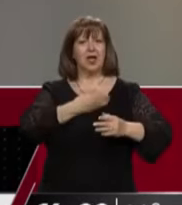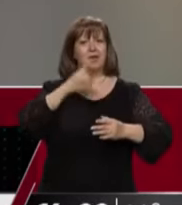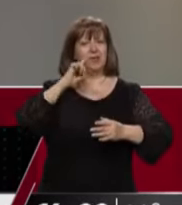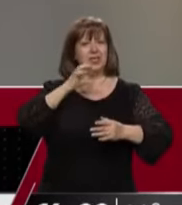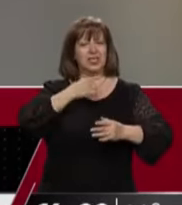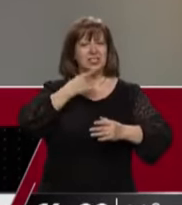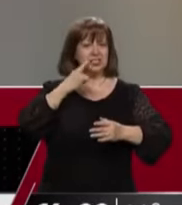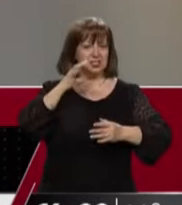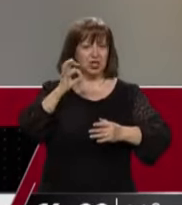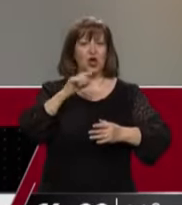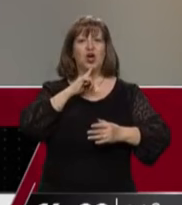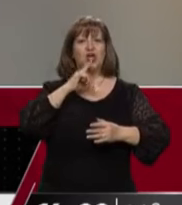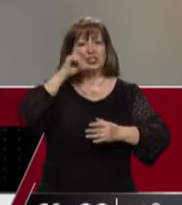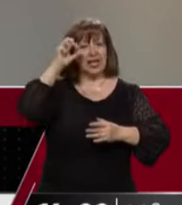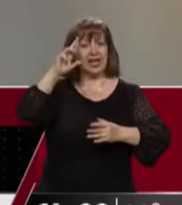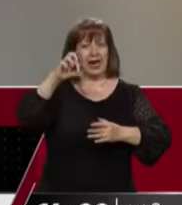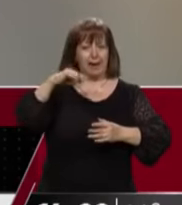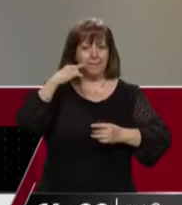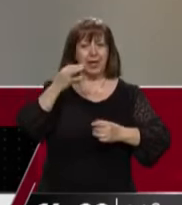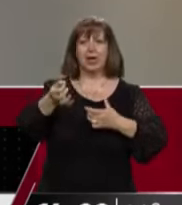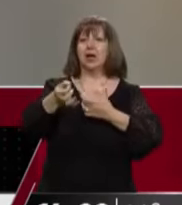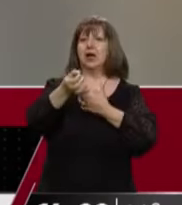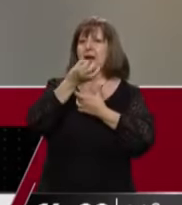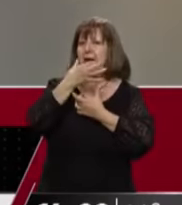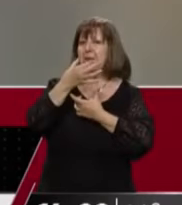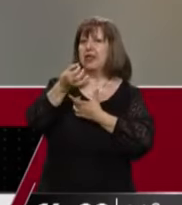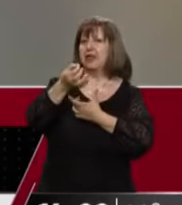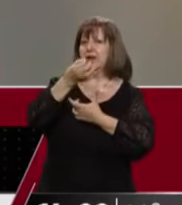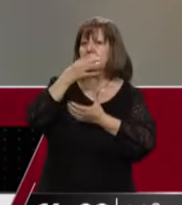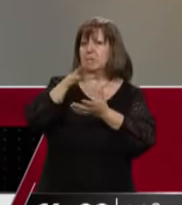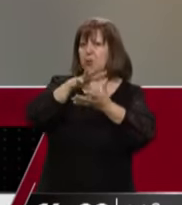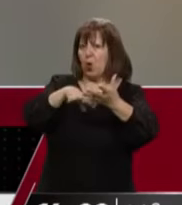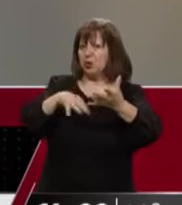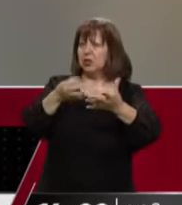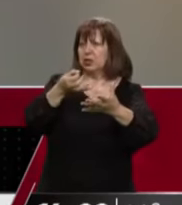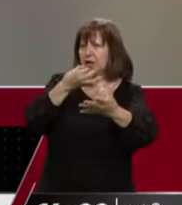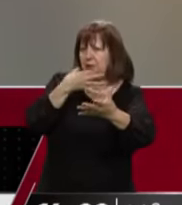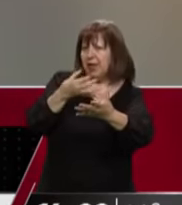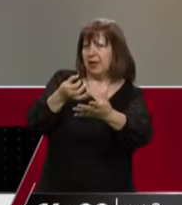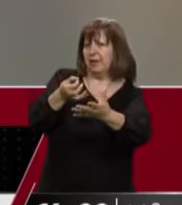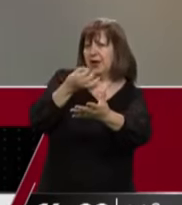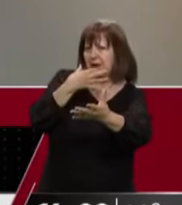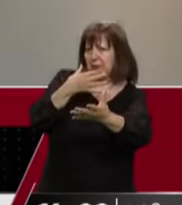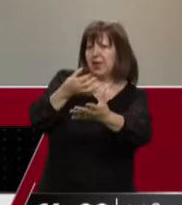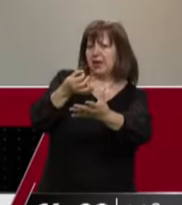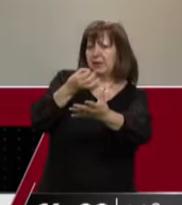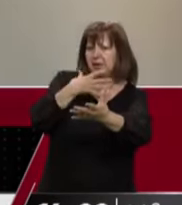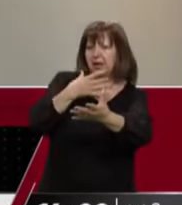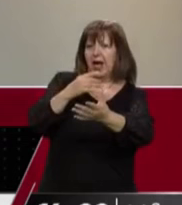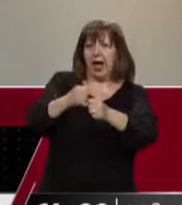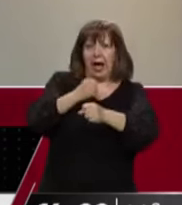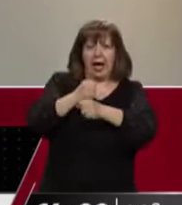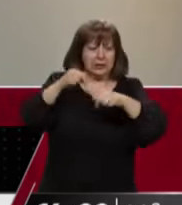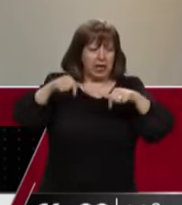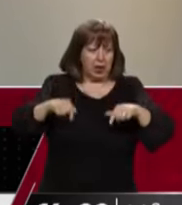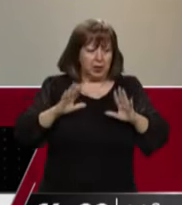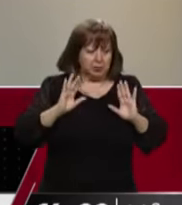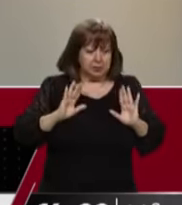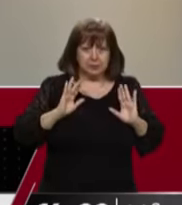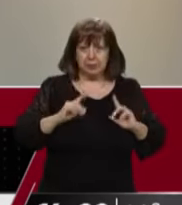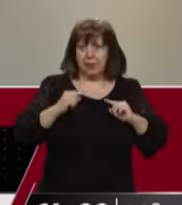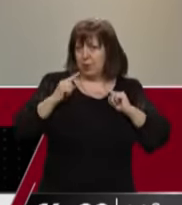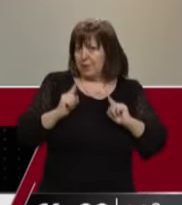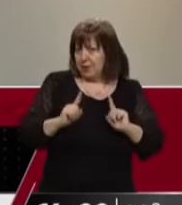fisioterapia y bueno, y con medicamentos, tomando muchos medicamentos. Así que hasta ahora el tratamiento va a seguir de